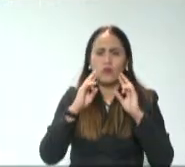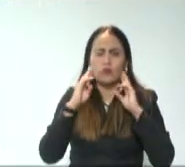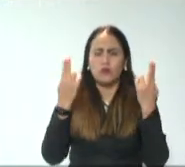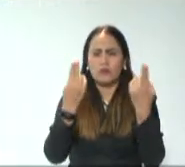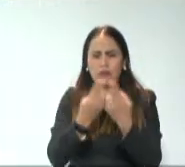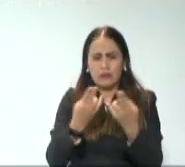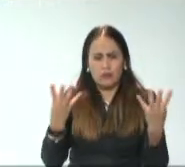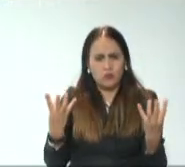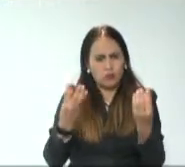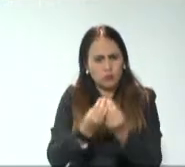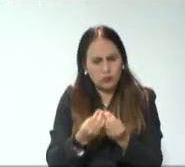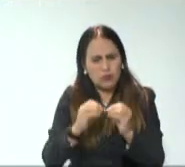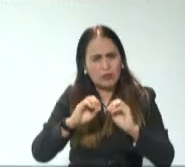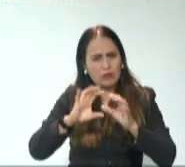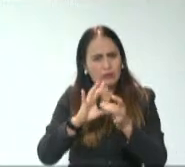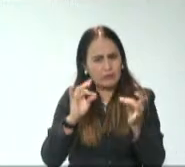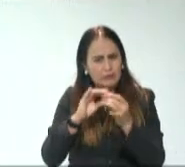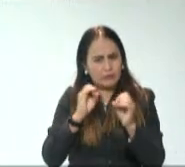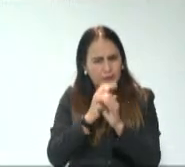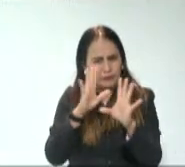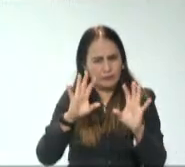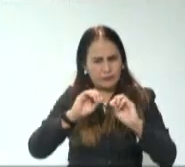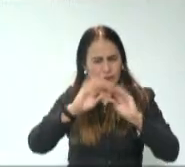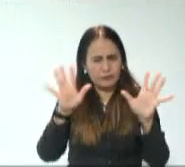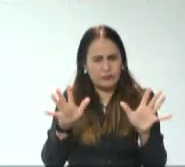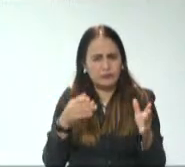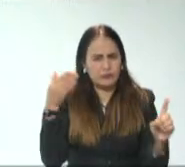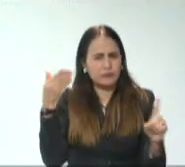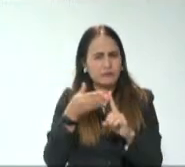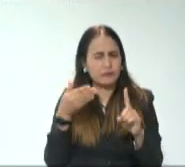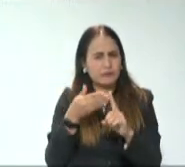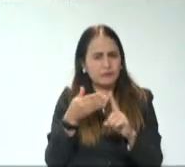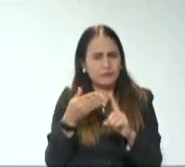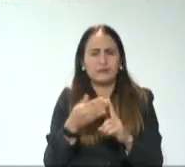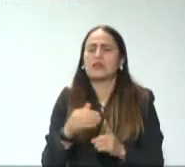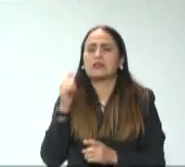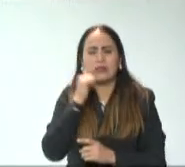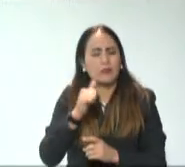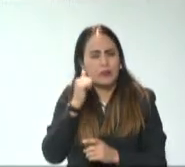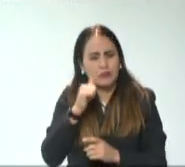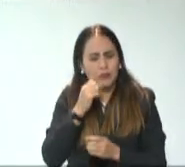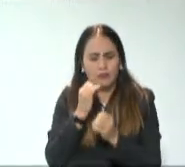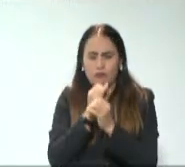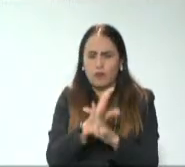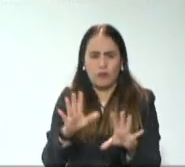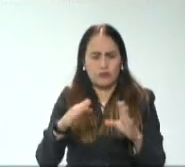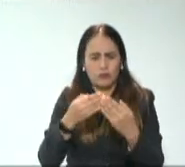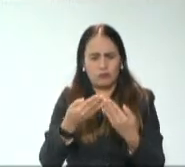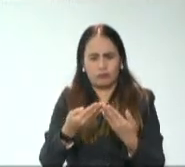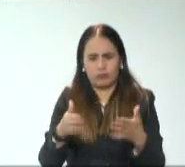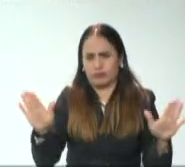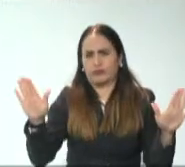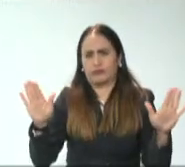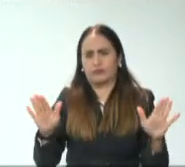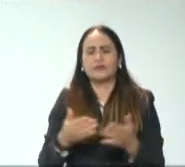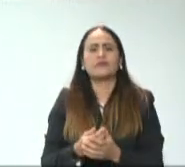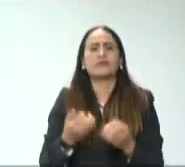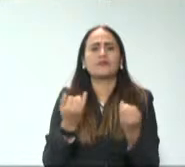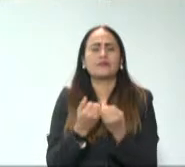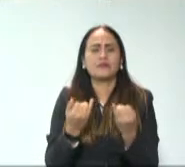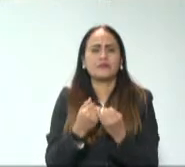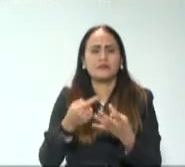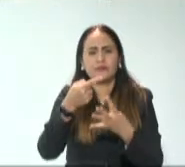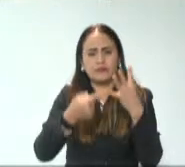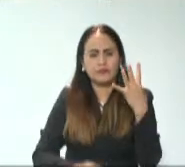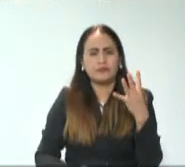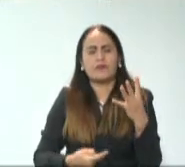transparencia sus objetivos pues son como su nombre lo dice fortalecer la apertura a la información pública y de la información pública y hacer